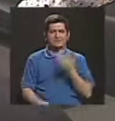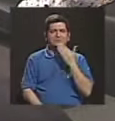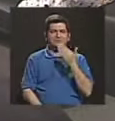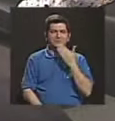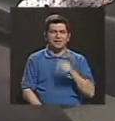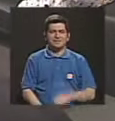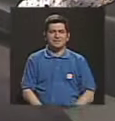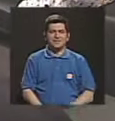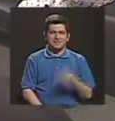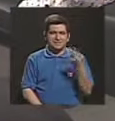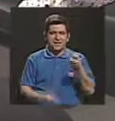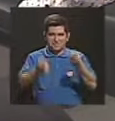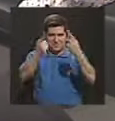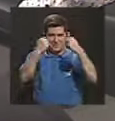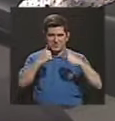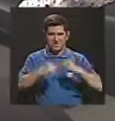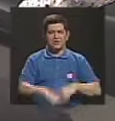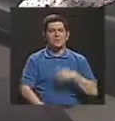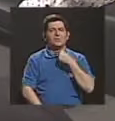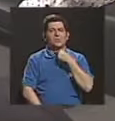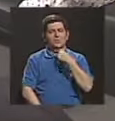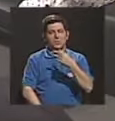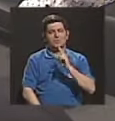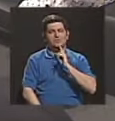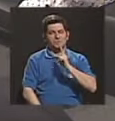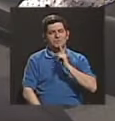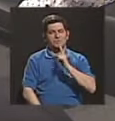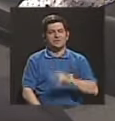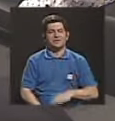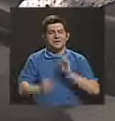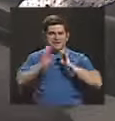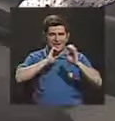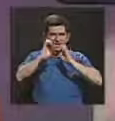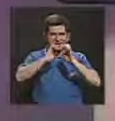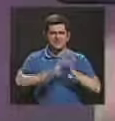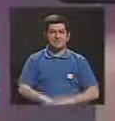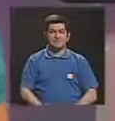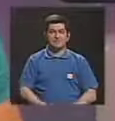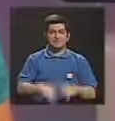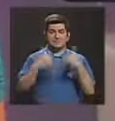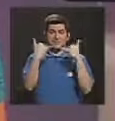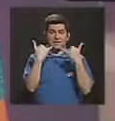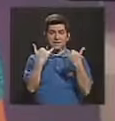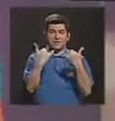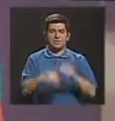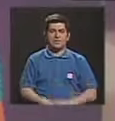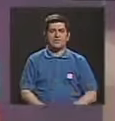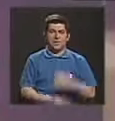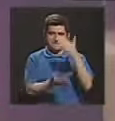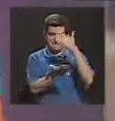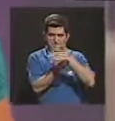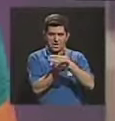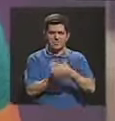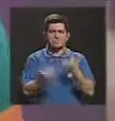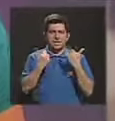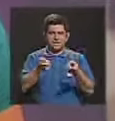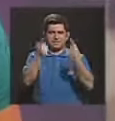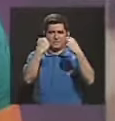por tenerlas por acá, es un gusto de verdad entrevistarlas, y bueno, ahora nos vamos a un corte, pero ya volvemos.